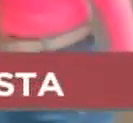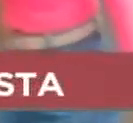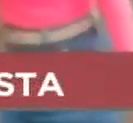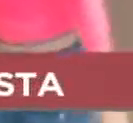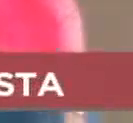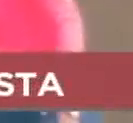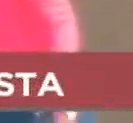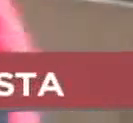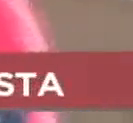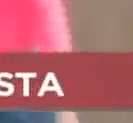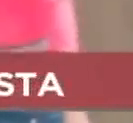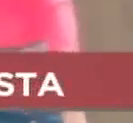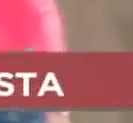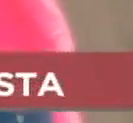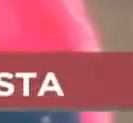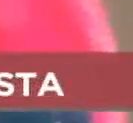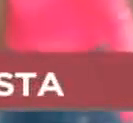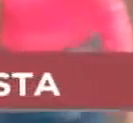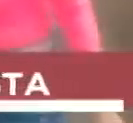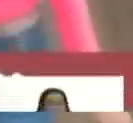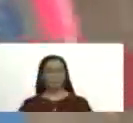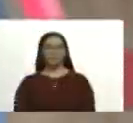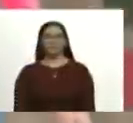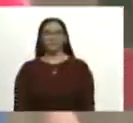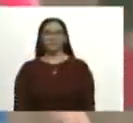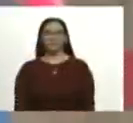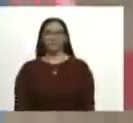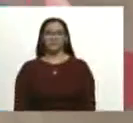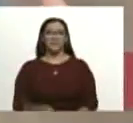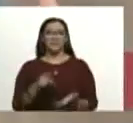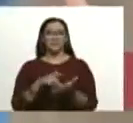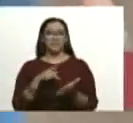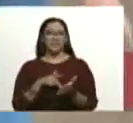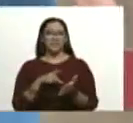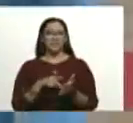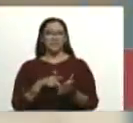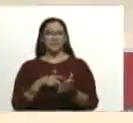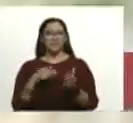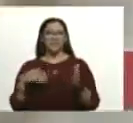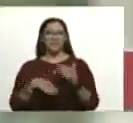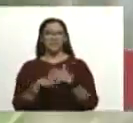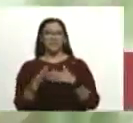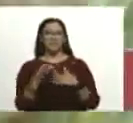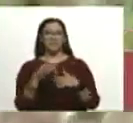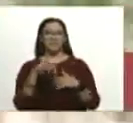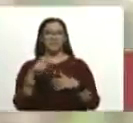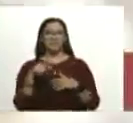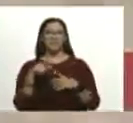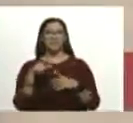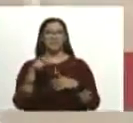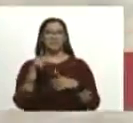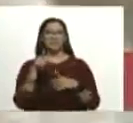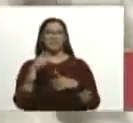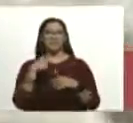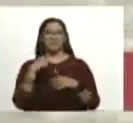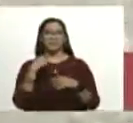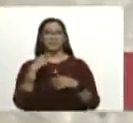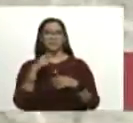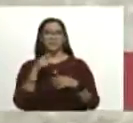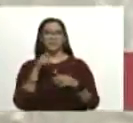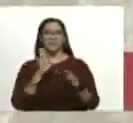Bueno, mira, ya estoy aquí. Va a dar la vuelta y va a salir el zorrillo fénix por allá. Ay, Dios mío, por aquí vienen. Yo me voy a quedar aquí